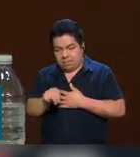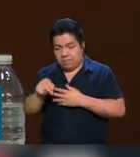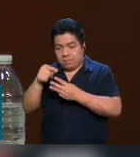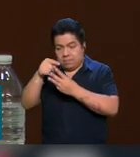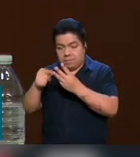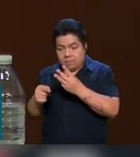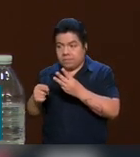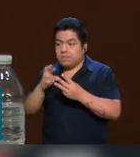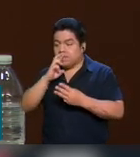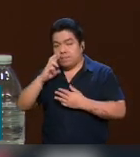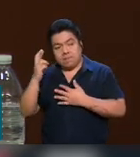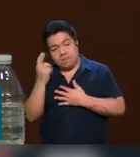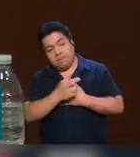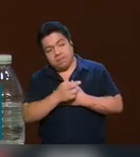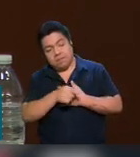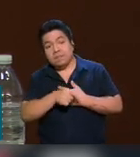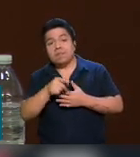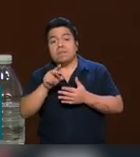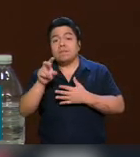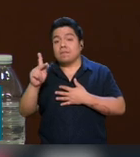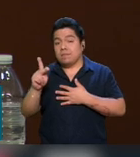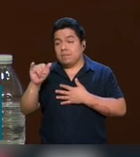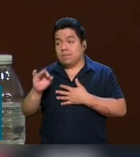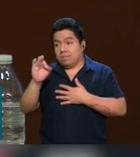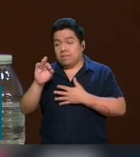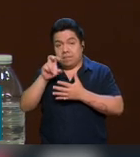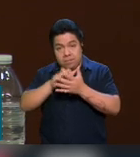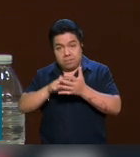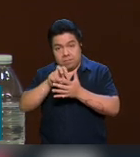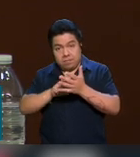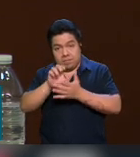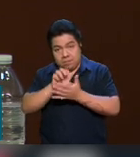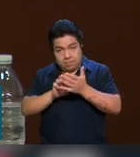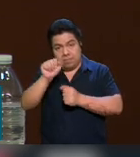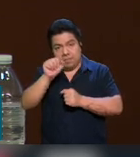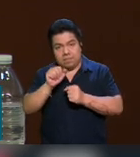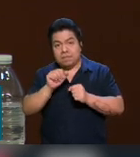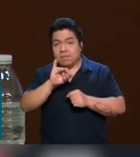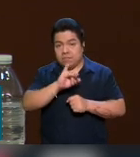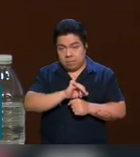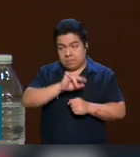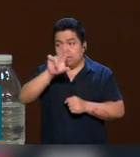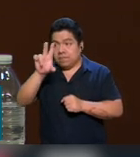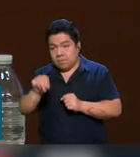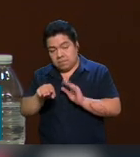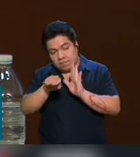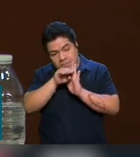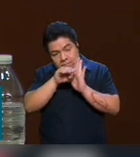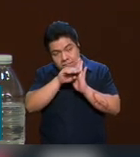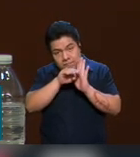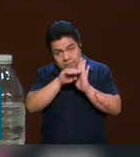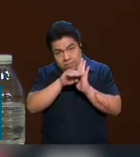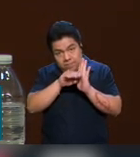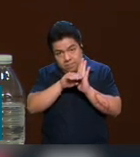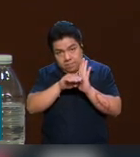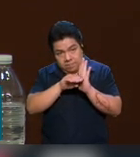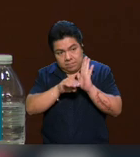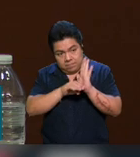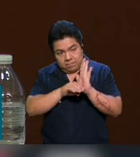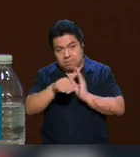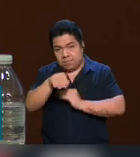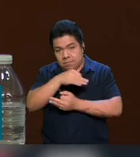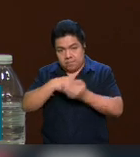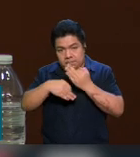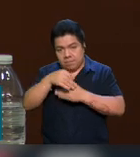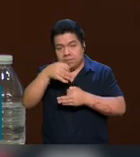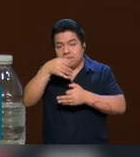pronuncien sobre si la reforma constitucional es conforme o no a los principios más profundos